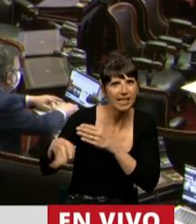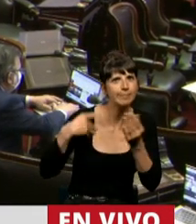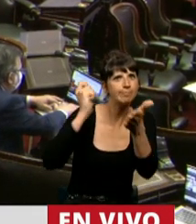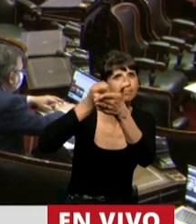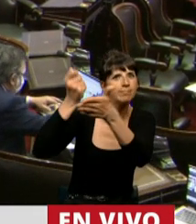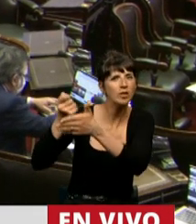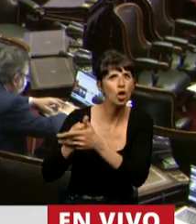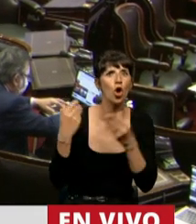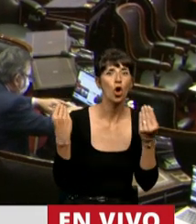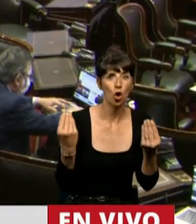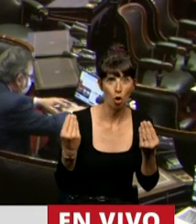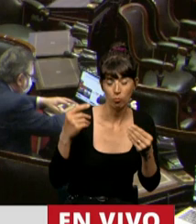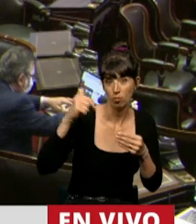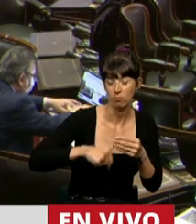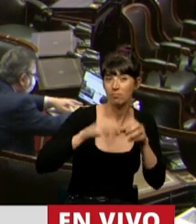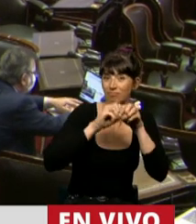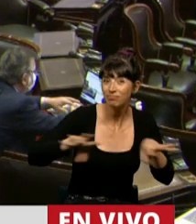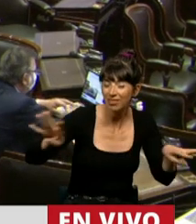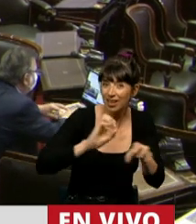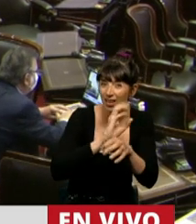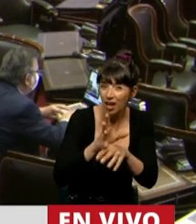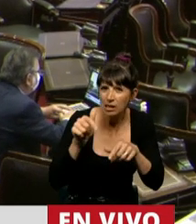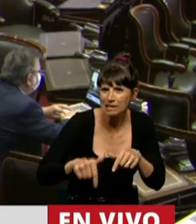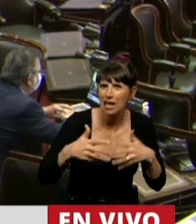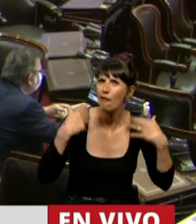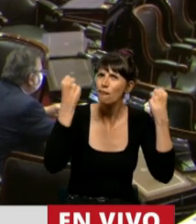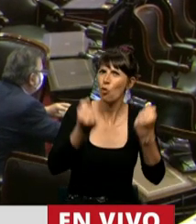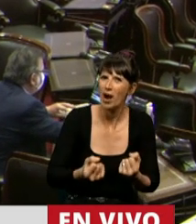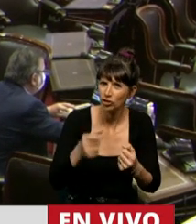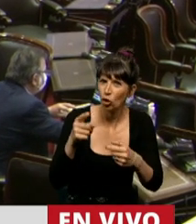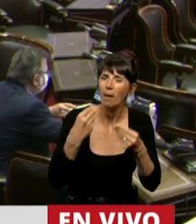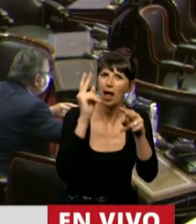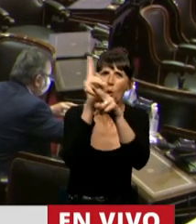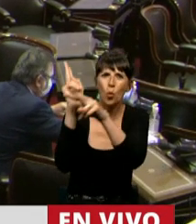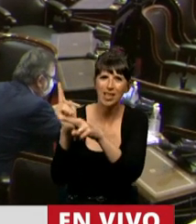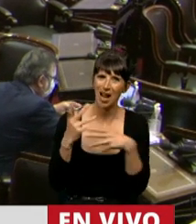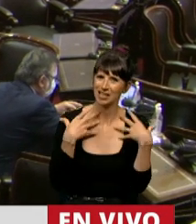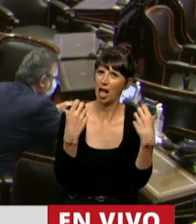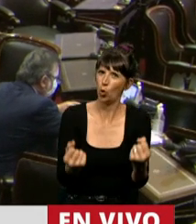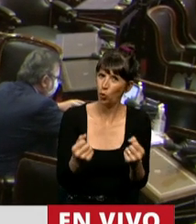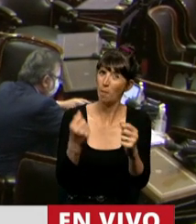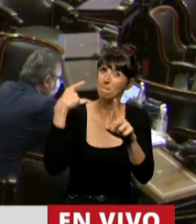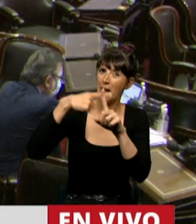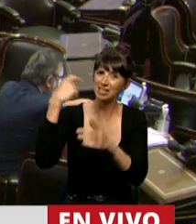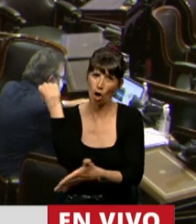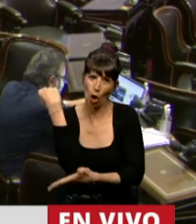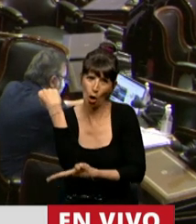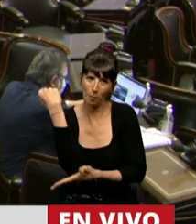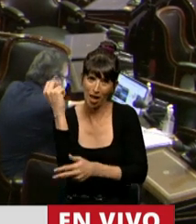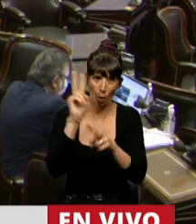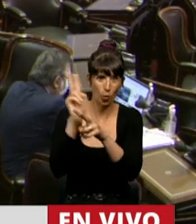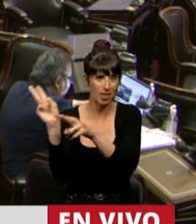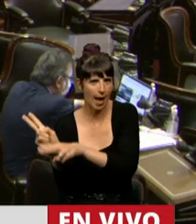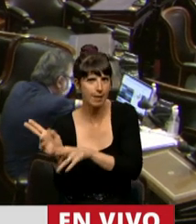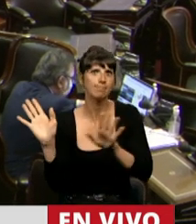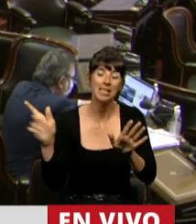provincias en esta pandemia junto al gobierno nacional están haciendo un gran esfuerzo para cuidar la salud y para cuidar la economía y con este